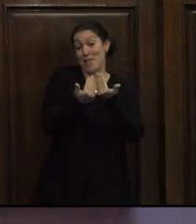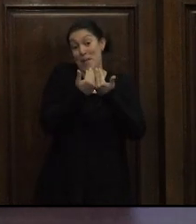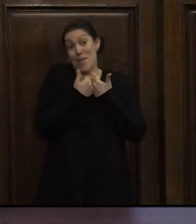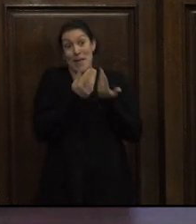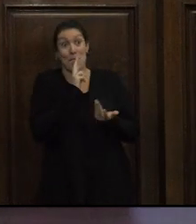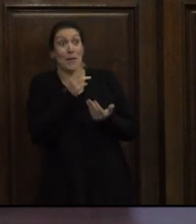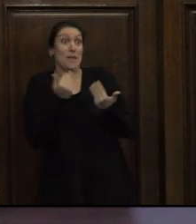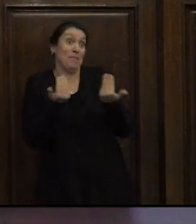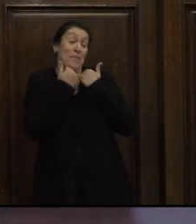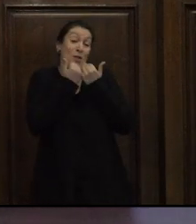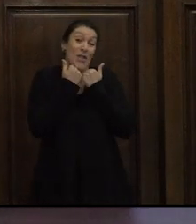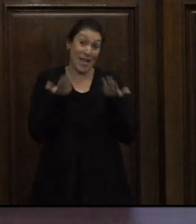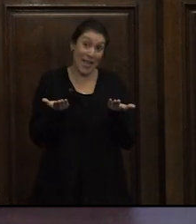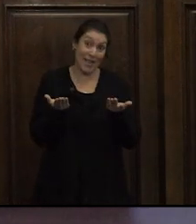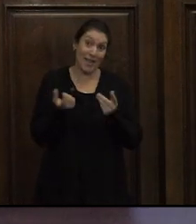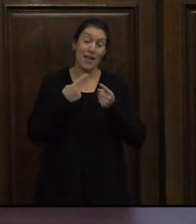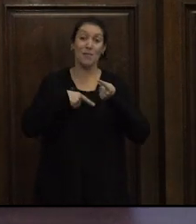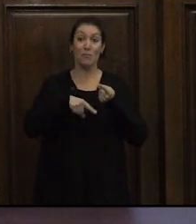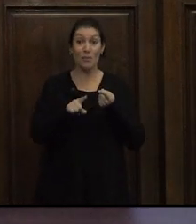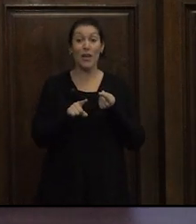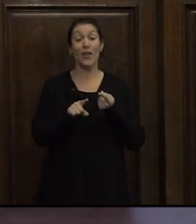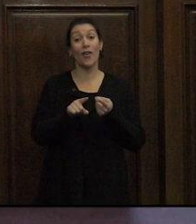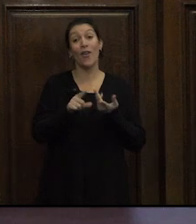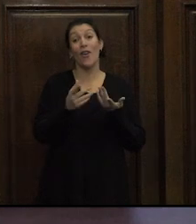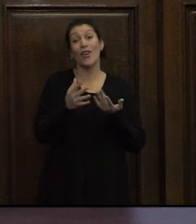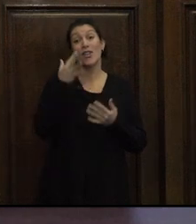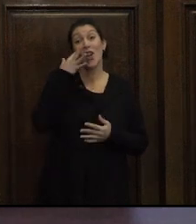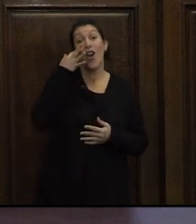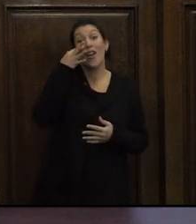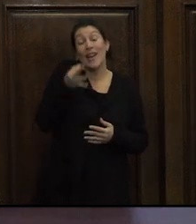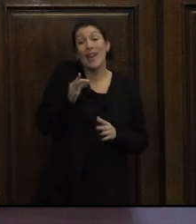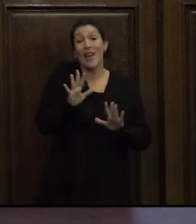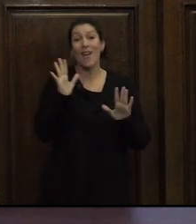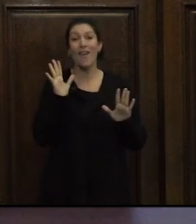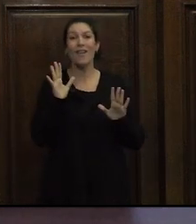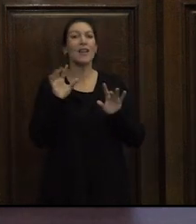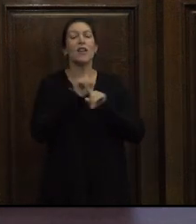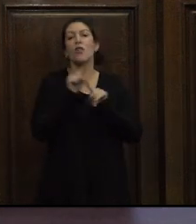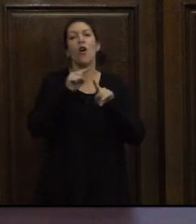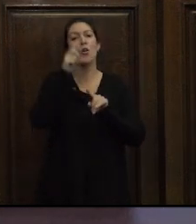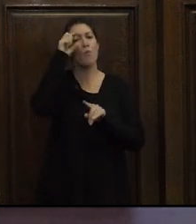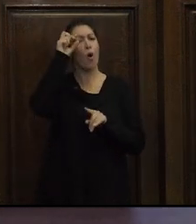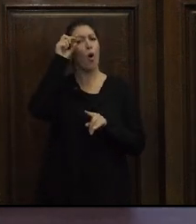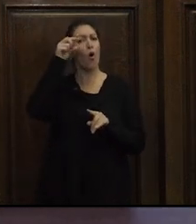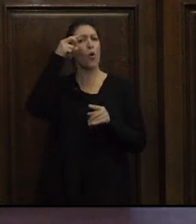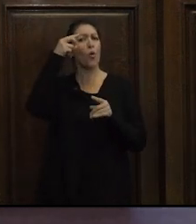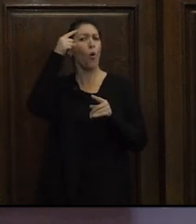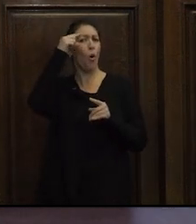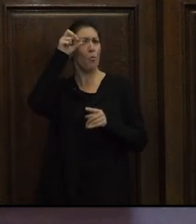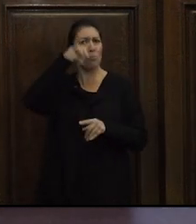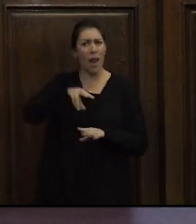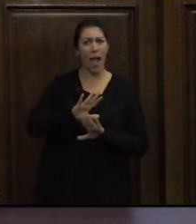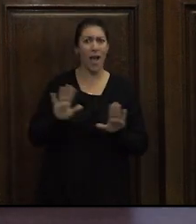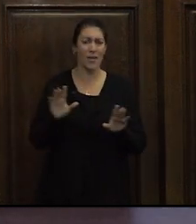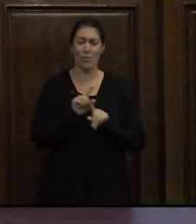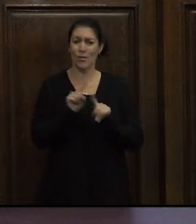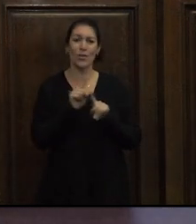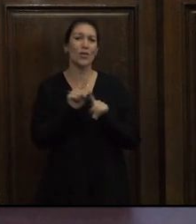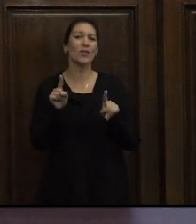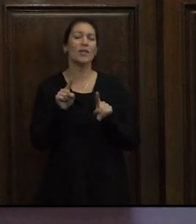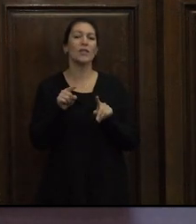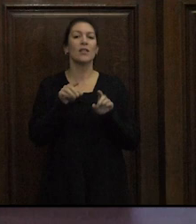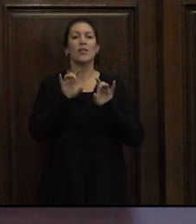¿no? Pero lo que puedo decir es que mi impresión es que no se trata exactamente de un plan que viene siendo gestado hace décadas y